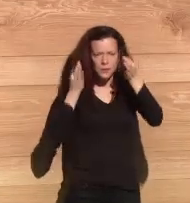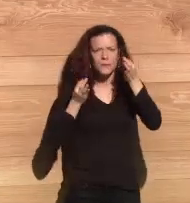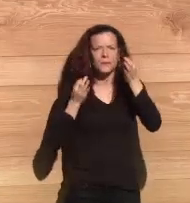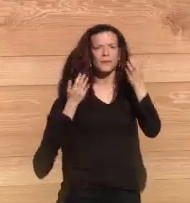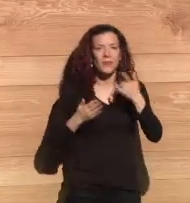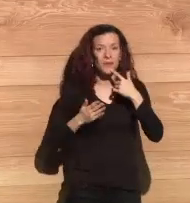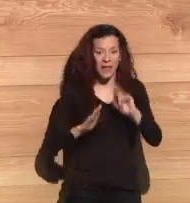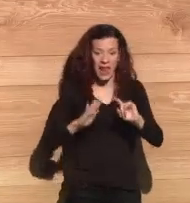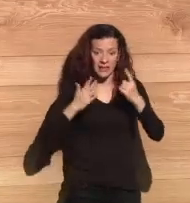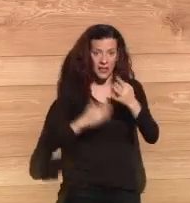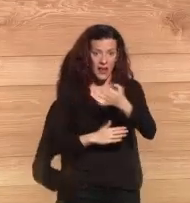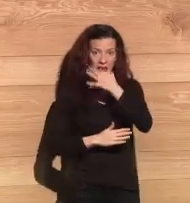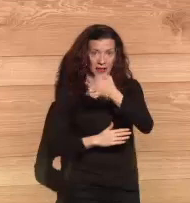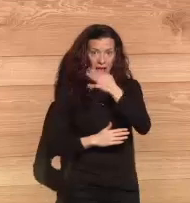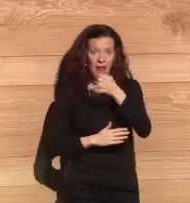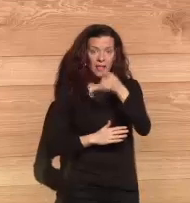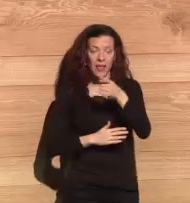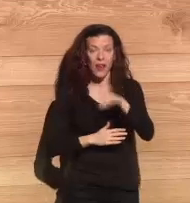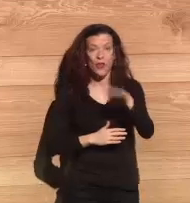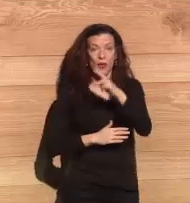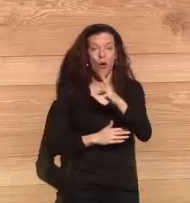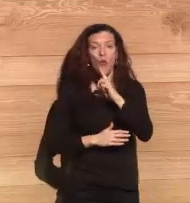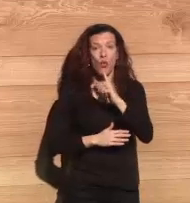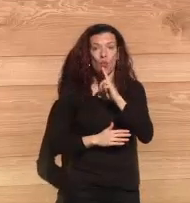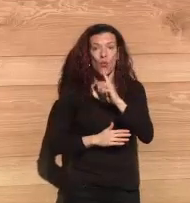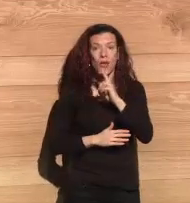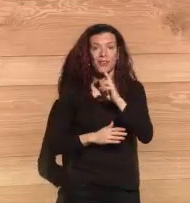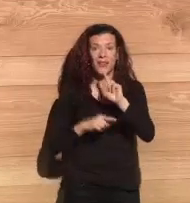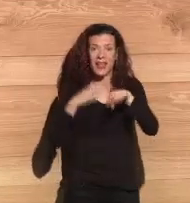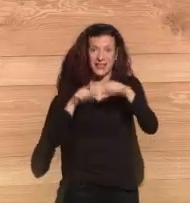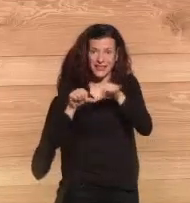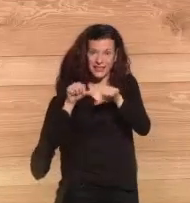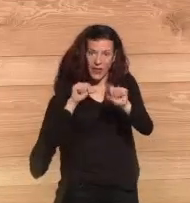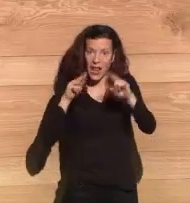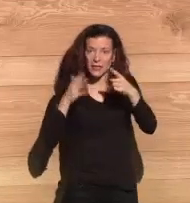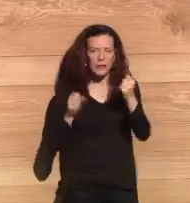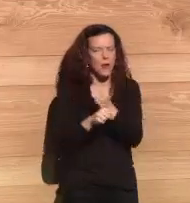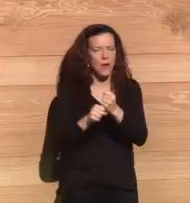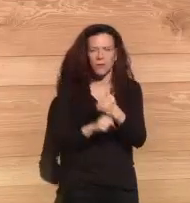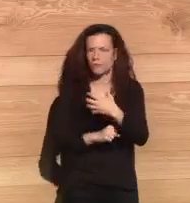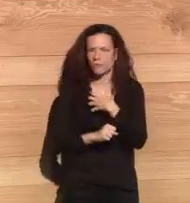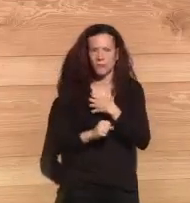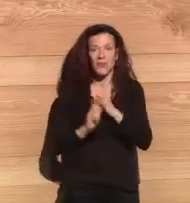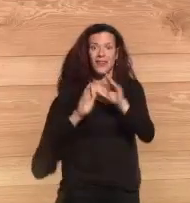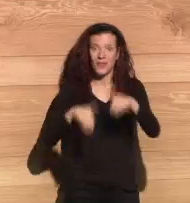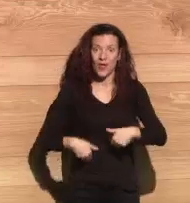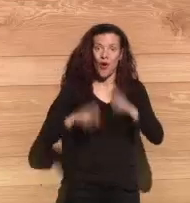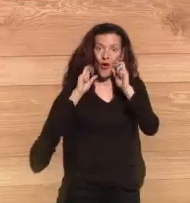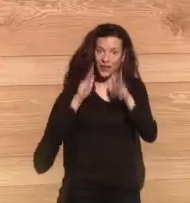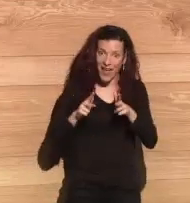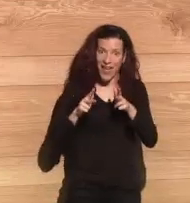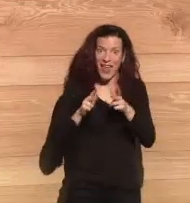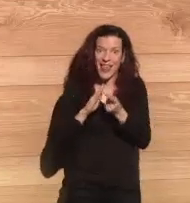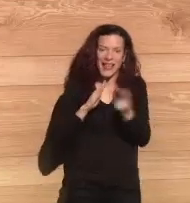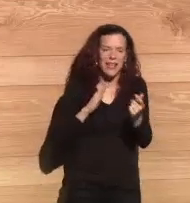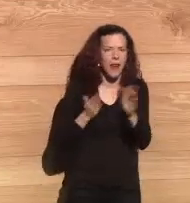A las 6 de la tarde en Honduras, después de las 6 no se trabaja. De regreso al hotel y de ahí no se sale,